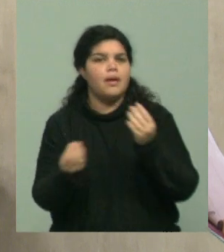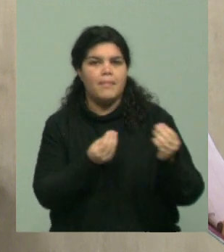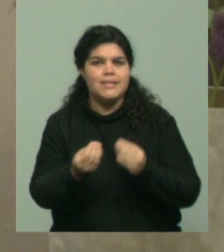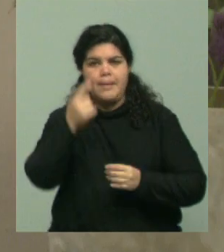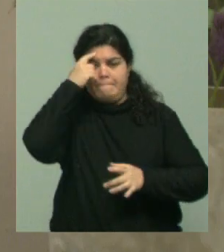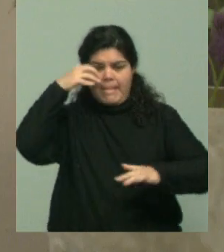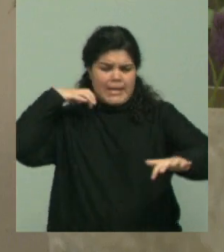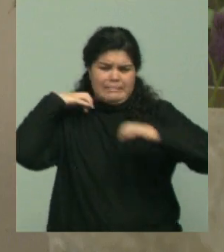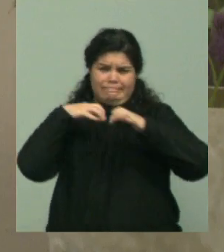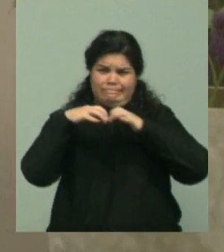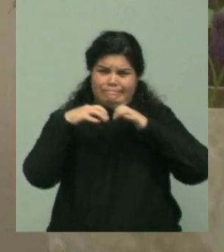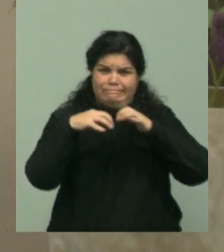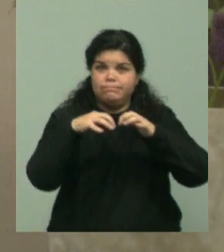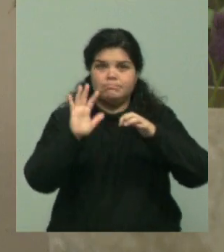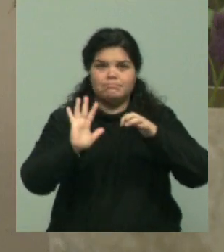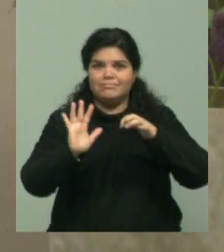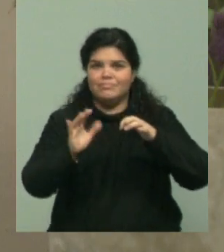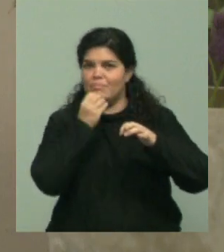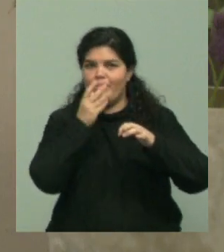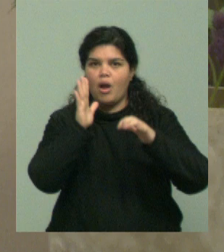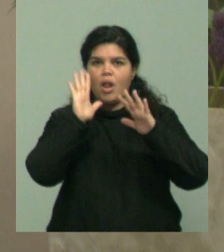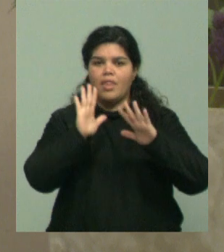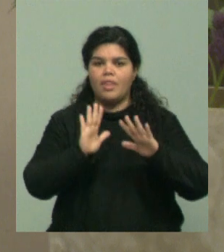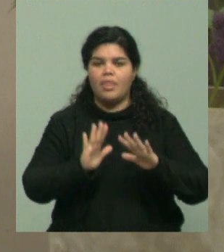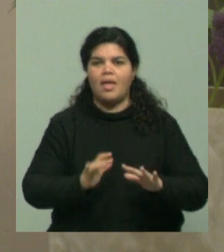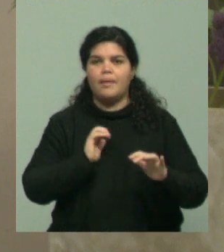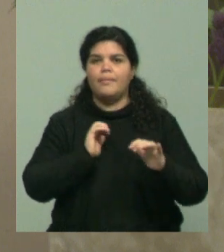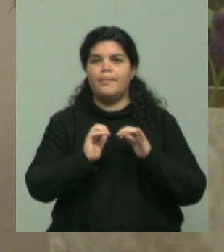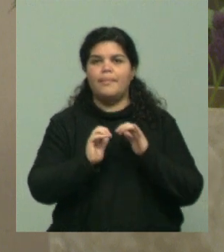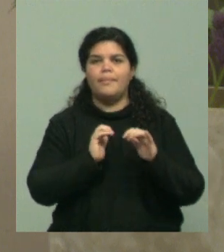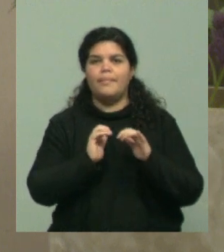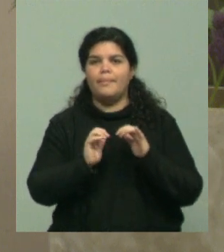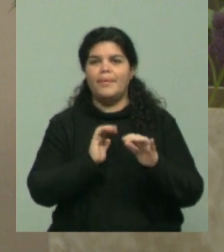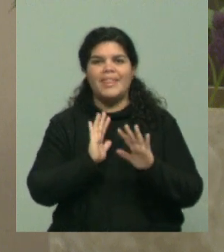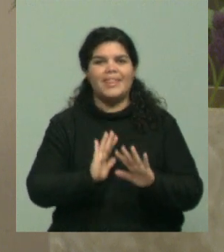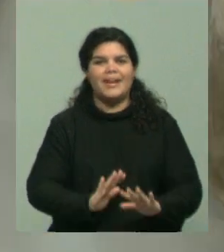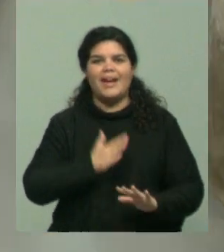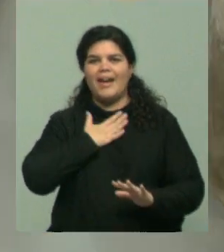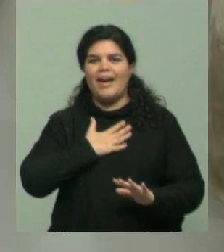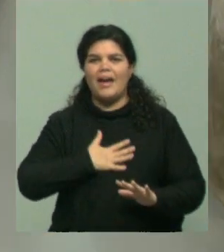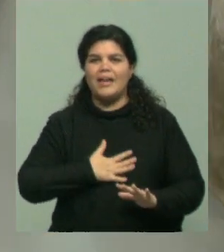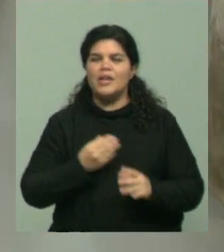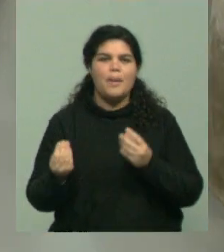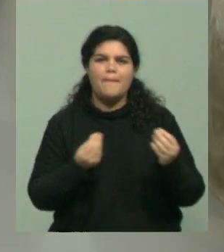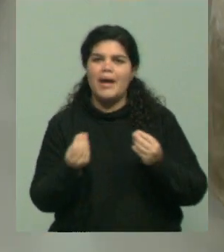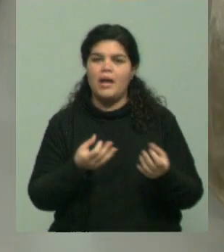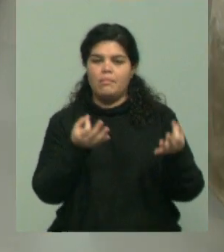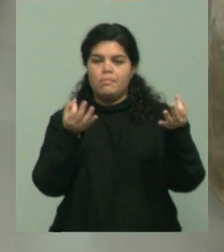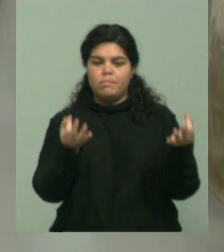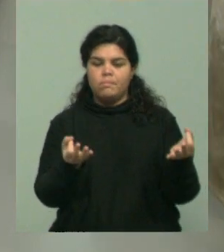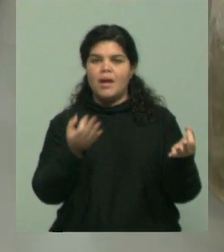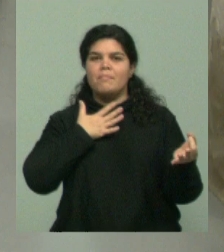Qué difícil. En ese tiempo, no sé, tal vez no era tan complicado. Ahora está re complicado el panorama, ¿no? Para poder bajar ese cambio y relajar la mente. Tal